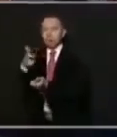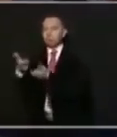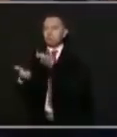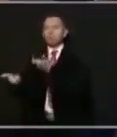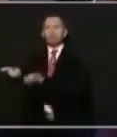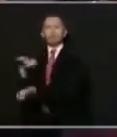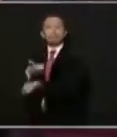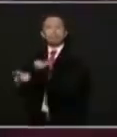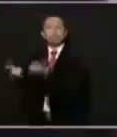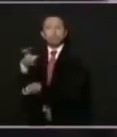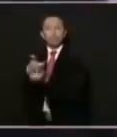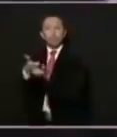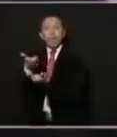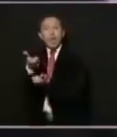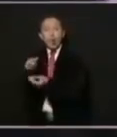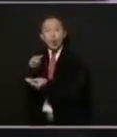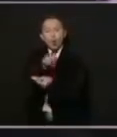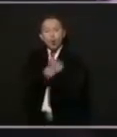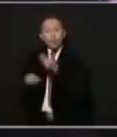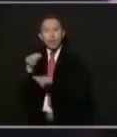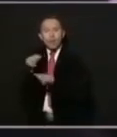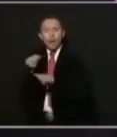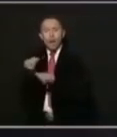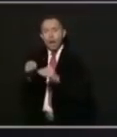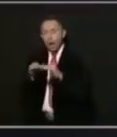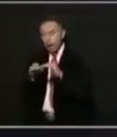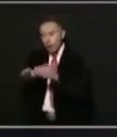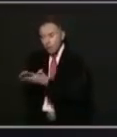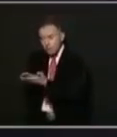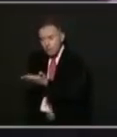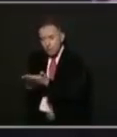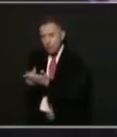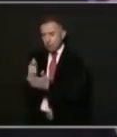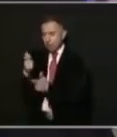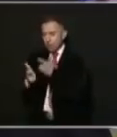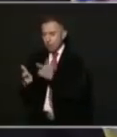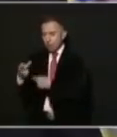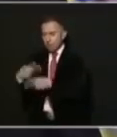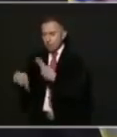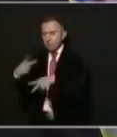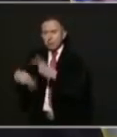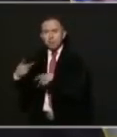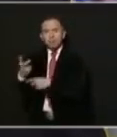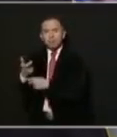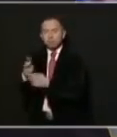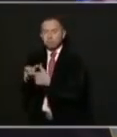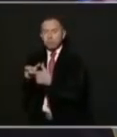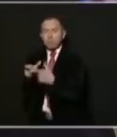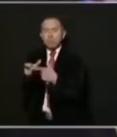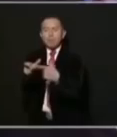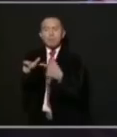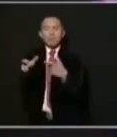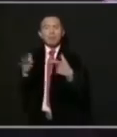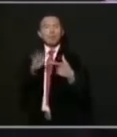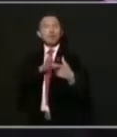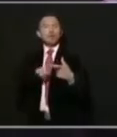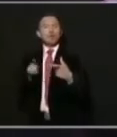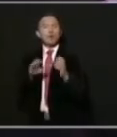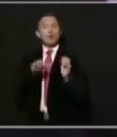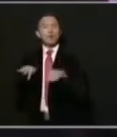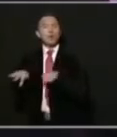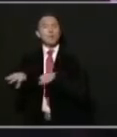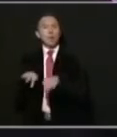economía desde abajo. Se crearán empleos con salarios